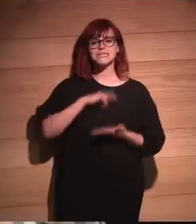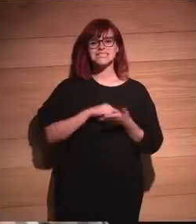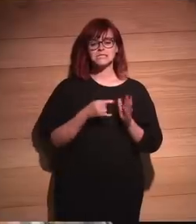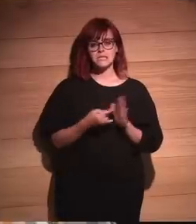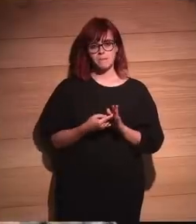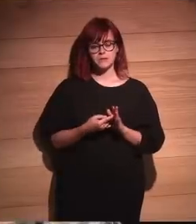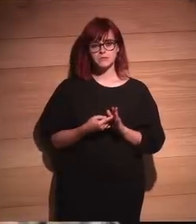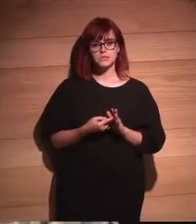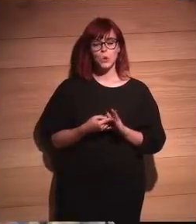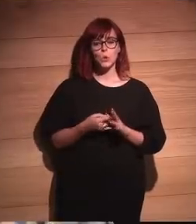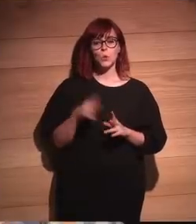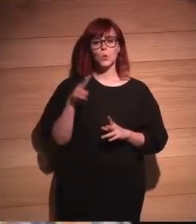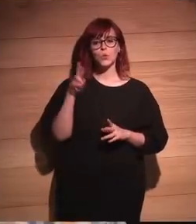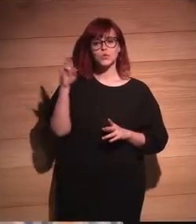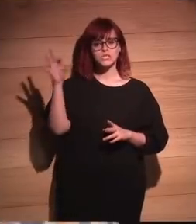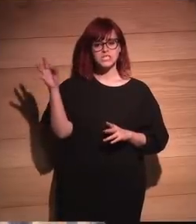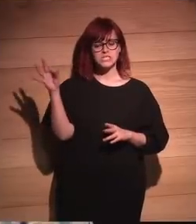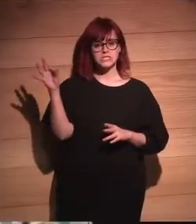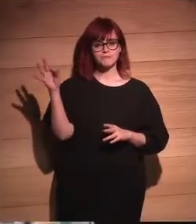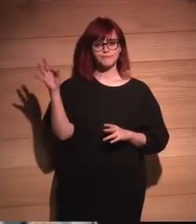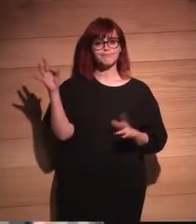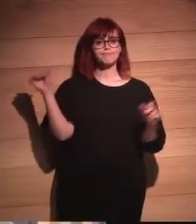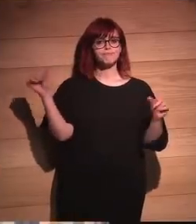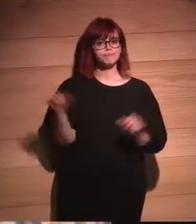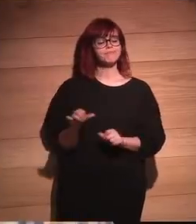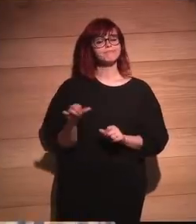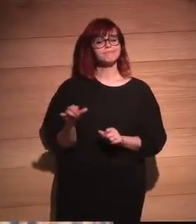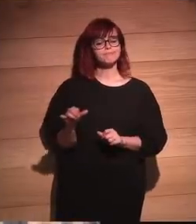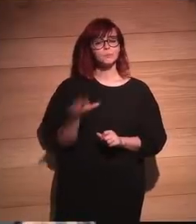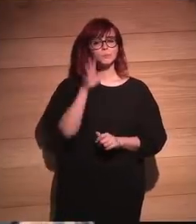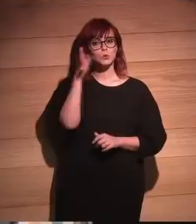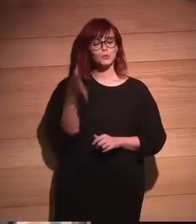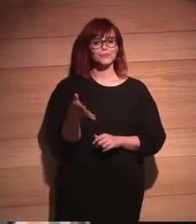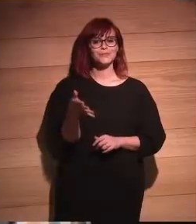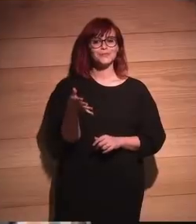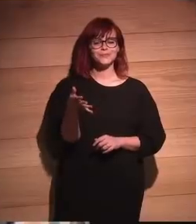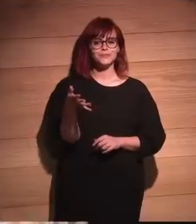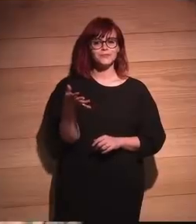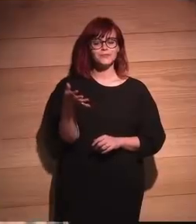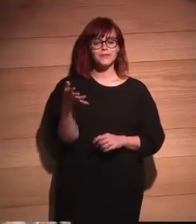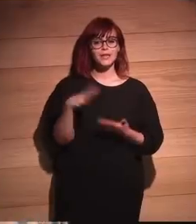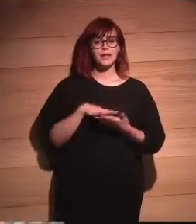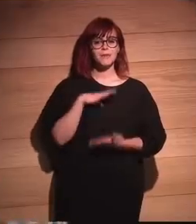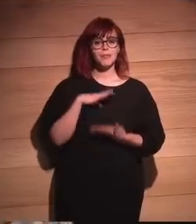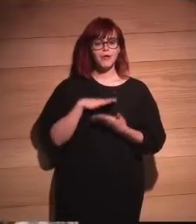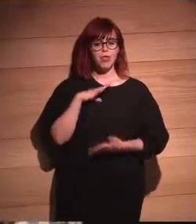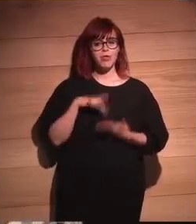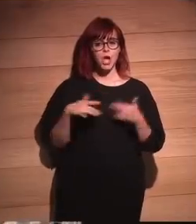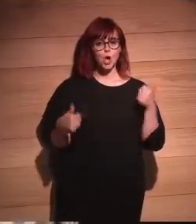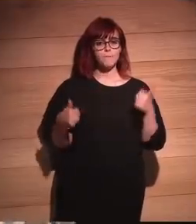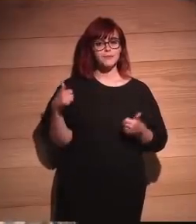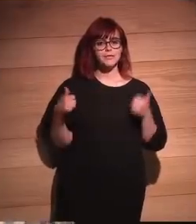a que la Unión Soviética cayó, entre otras cosas, porque su capacidad de